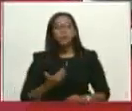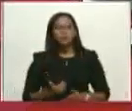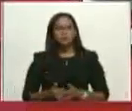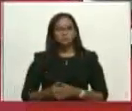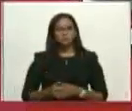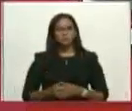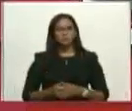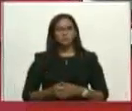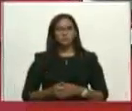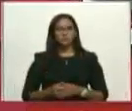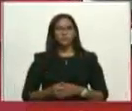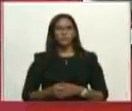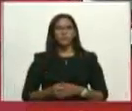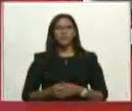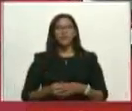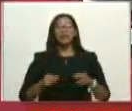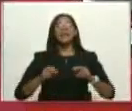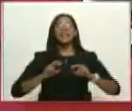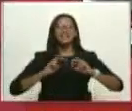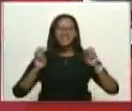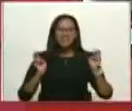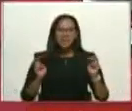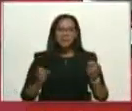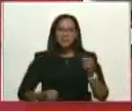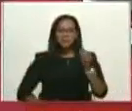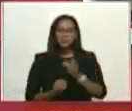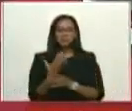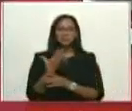Esa etapa de refundación,